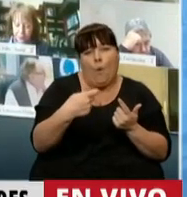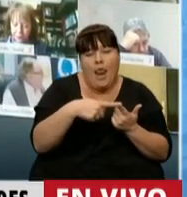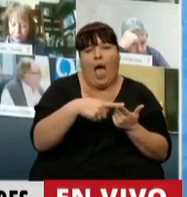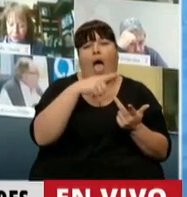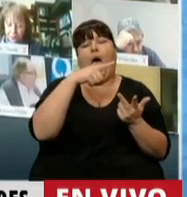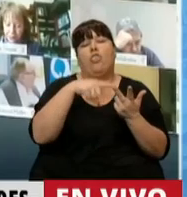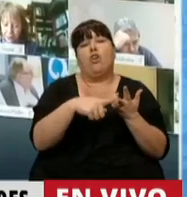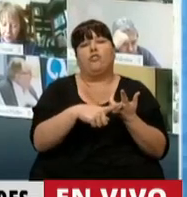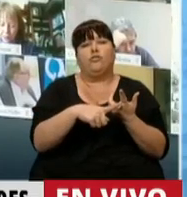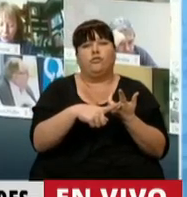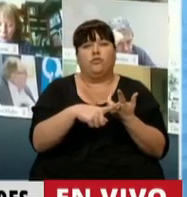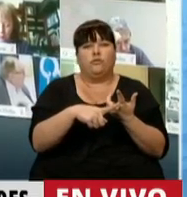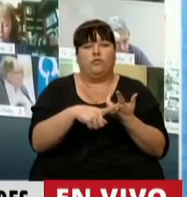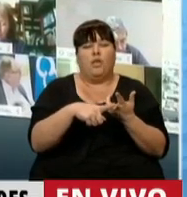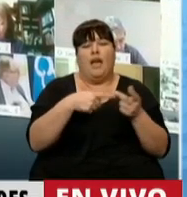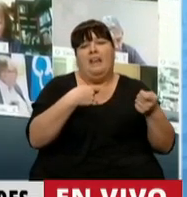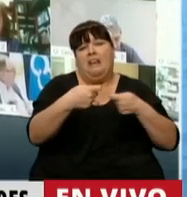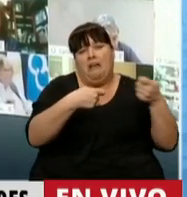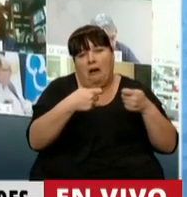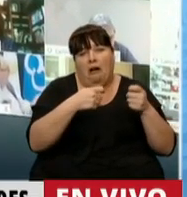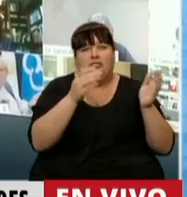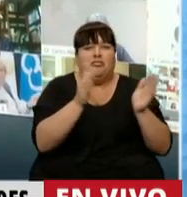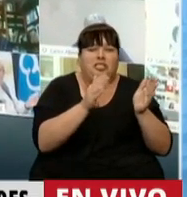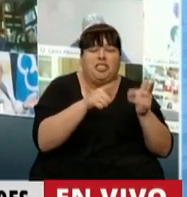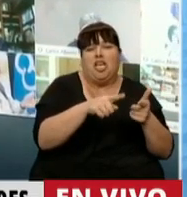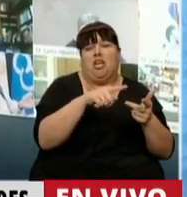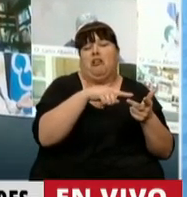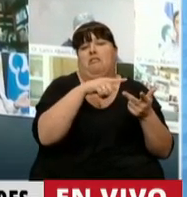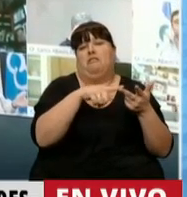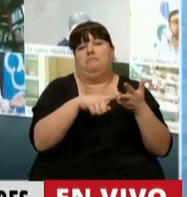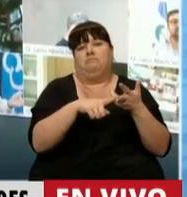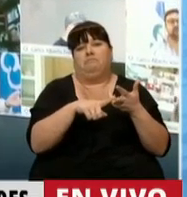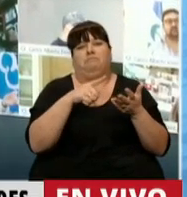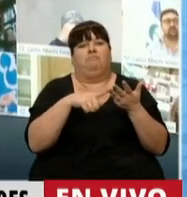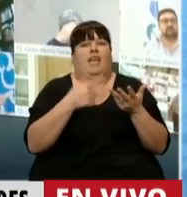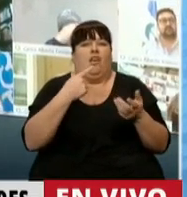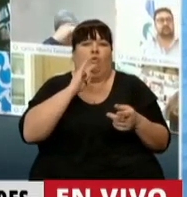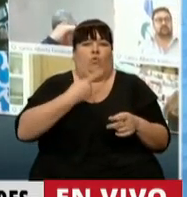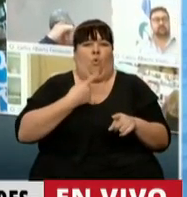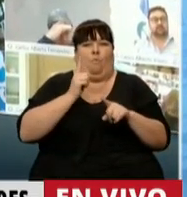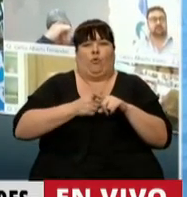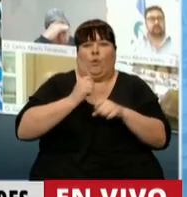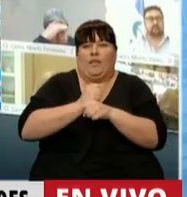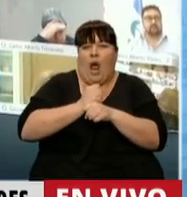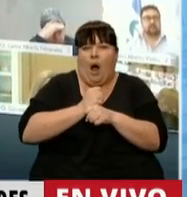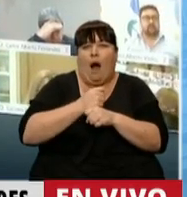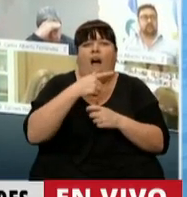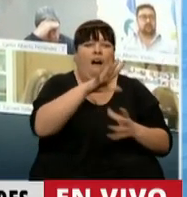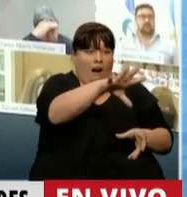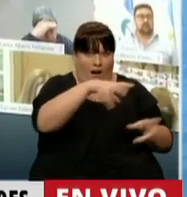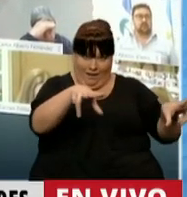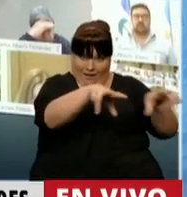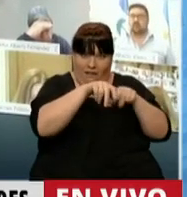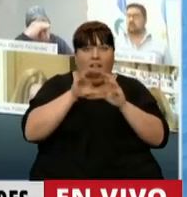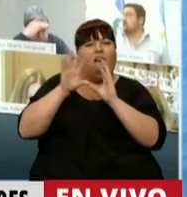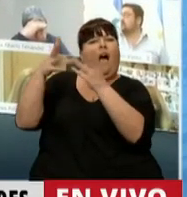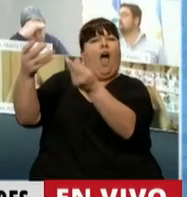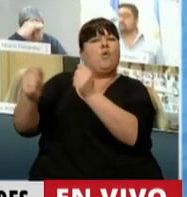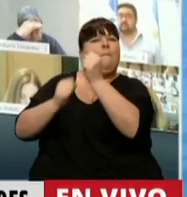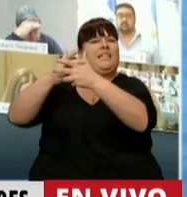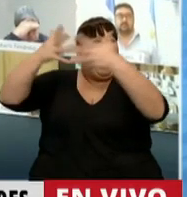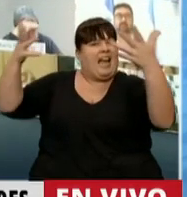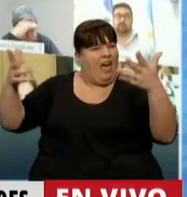jubilados, los comerciantes pequeños, el cuentapropista, hacia las grandes empresas. Acá